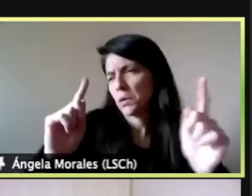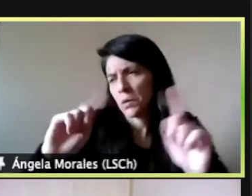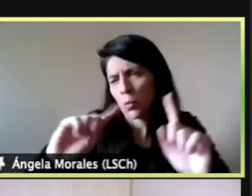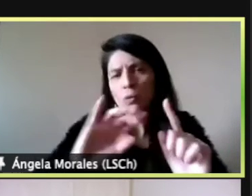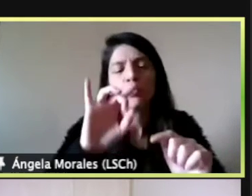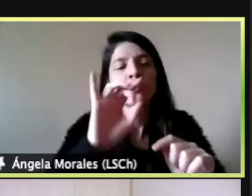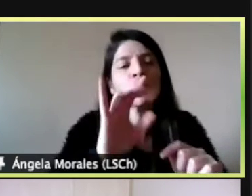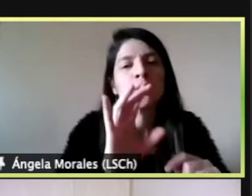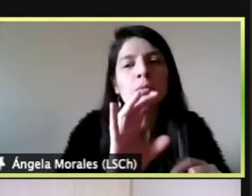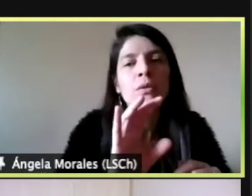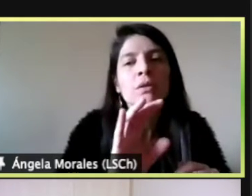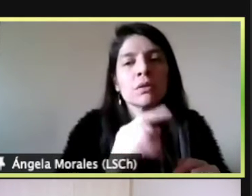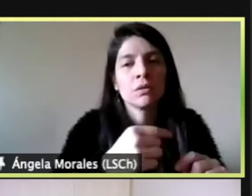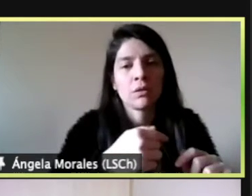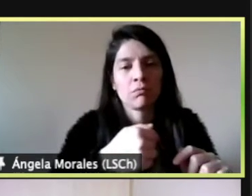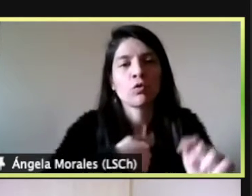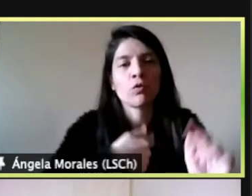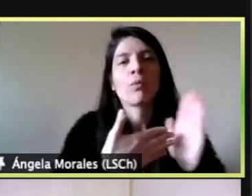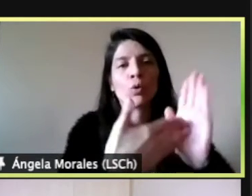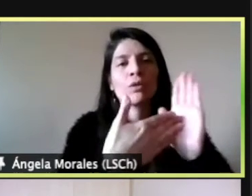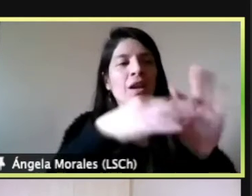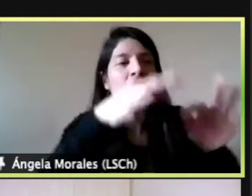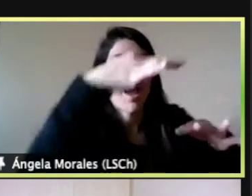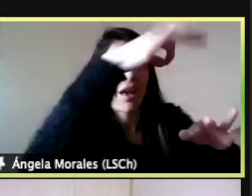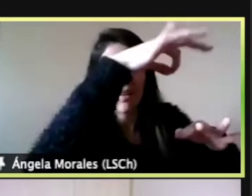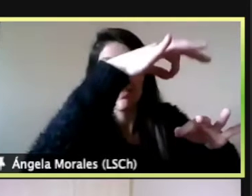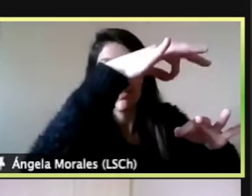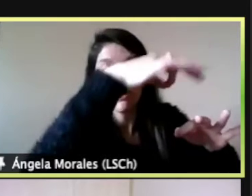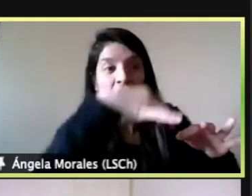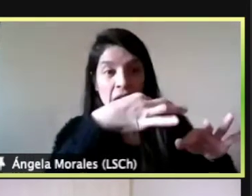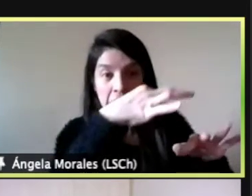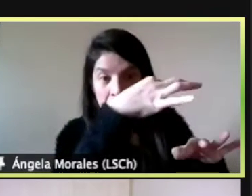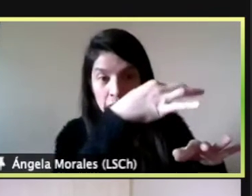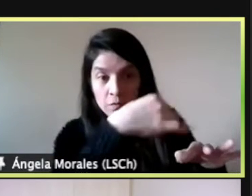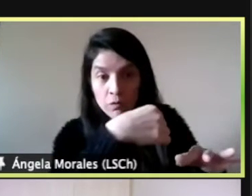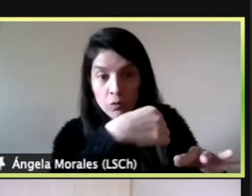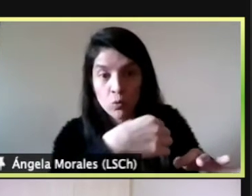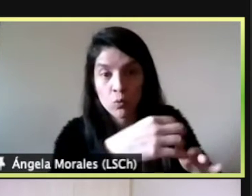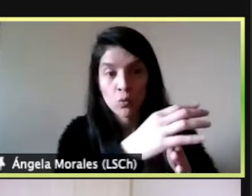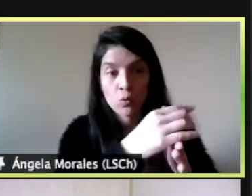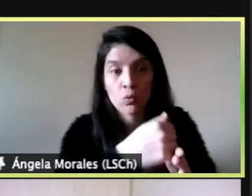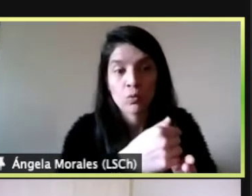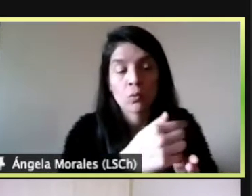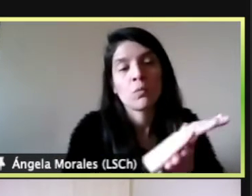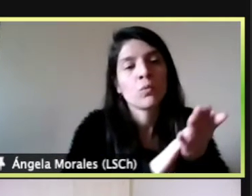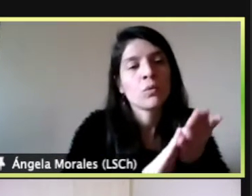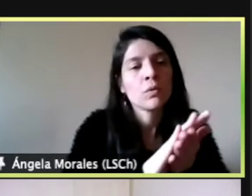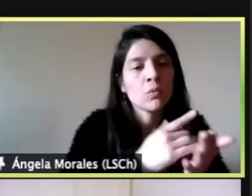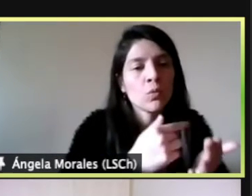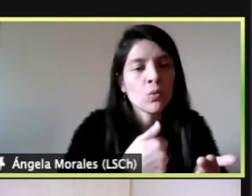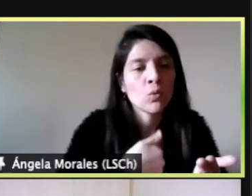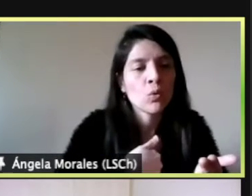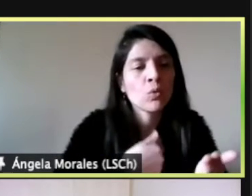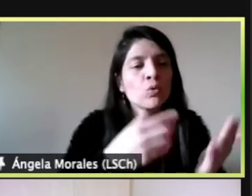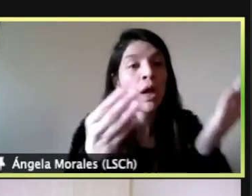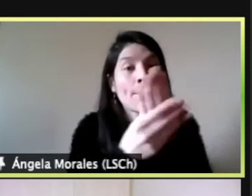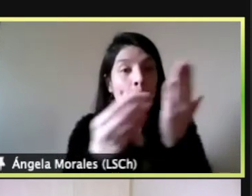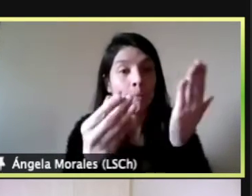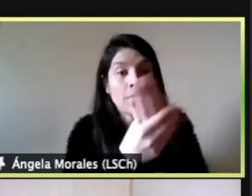recopilar. Entonces, por ejemplo, acá estamos en la carpeta del curso. Yo tengo acá